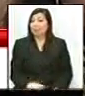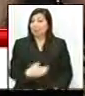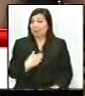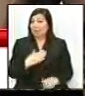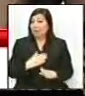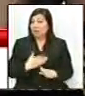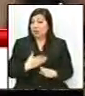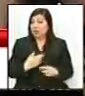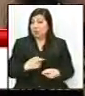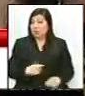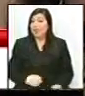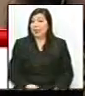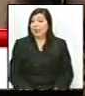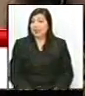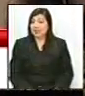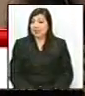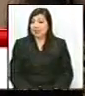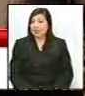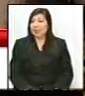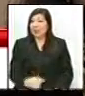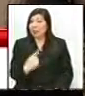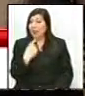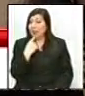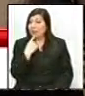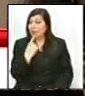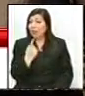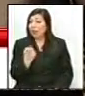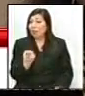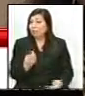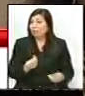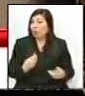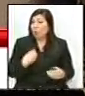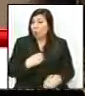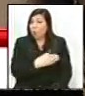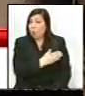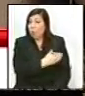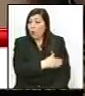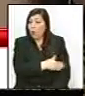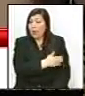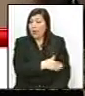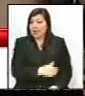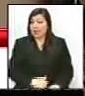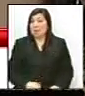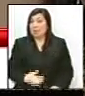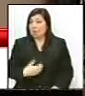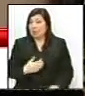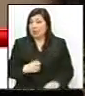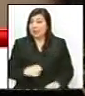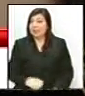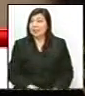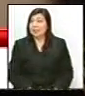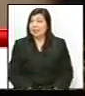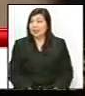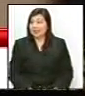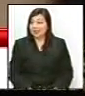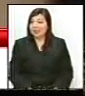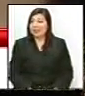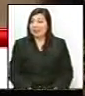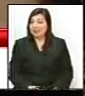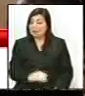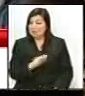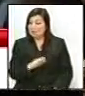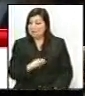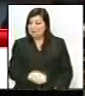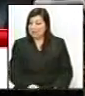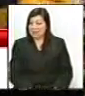Popular. ¿Cómo toma que hayan manifestado que hay un blindaje entre Nostrosa y, a su vez, esto podría ser un indicativo de que también va a haber blindaje